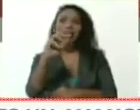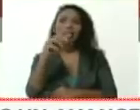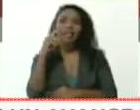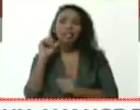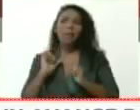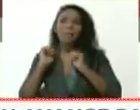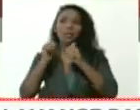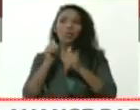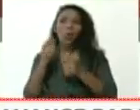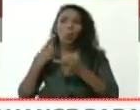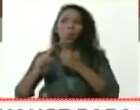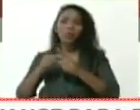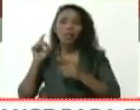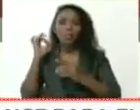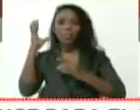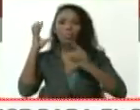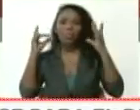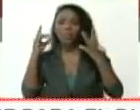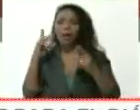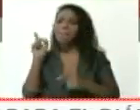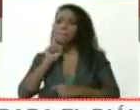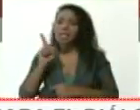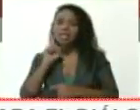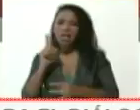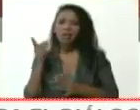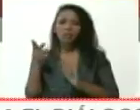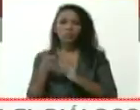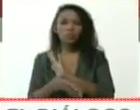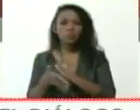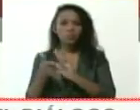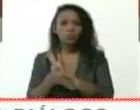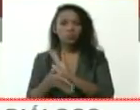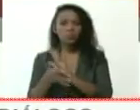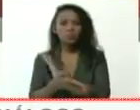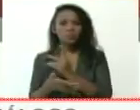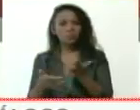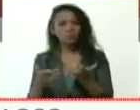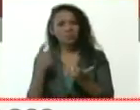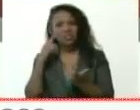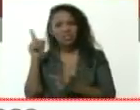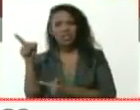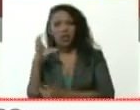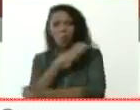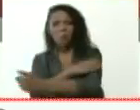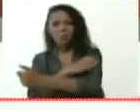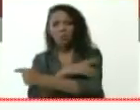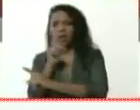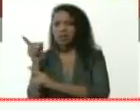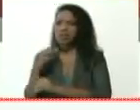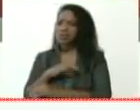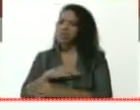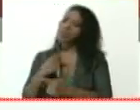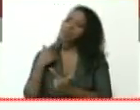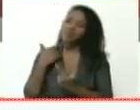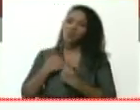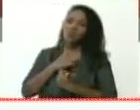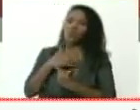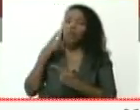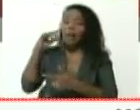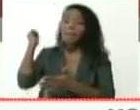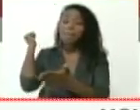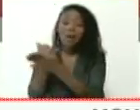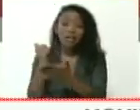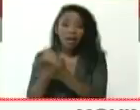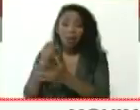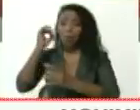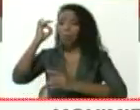decir cosas falsas, mentiras sobre Siria. Es la posición de esta señora. que hacían esto, que mataban, que los